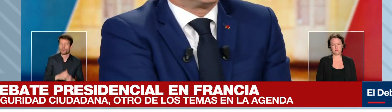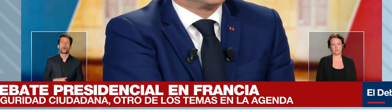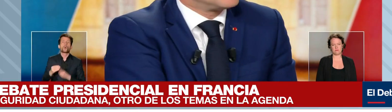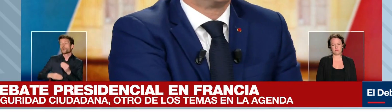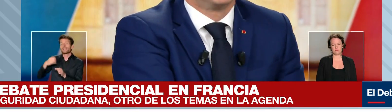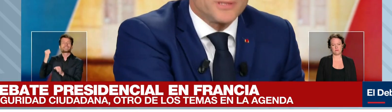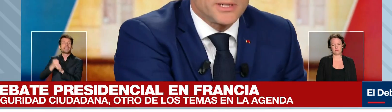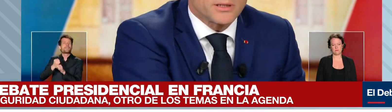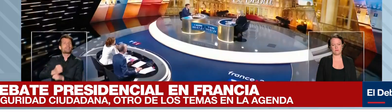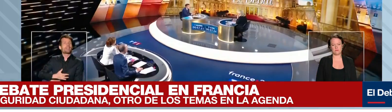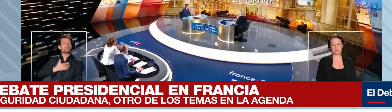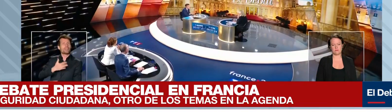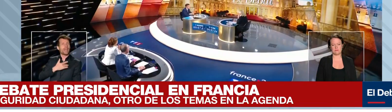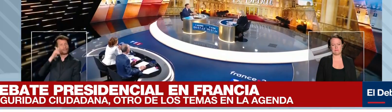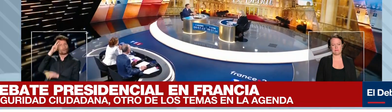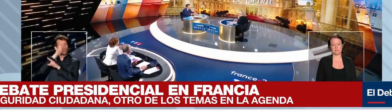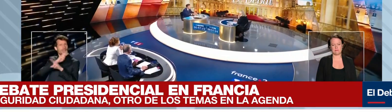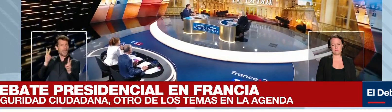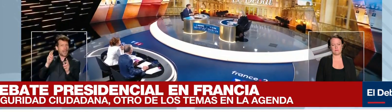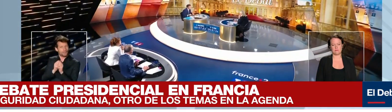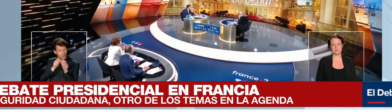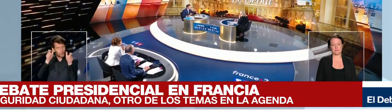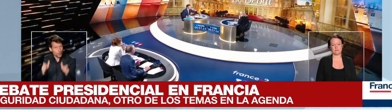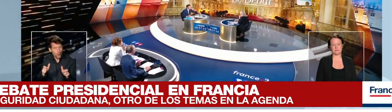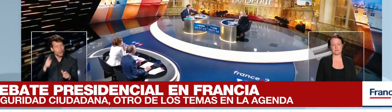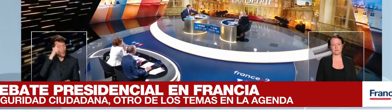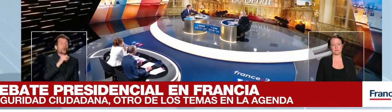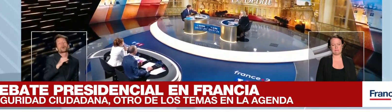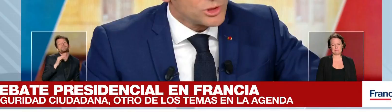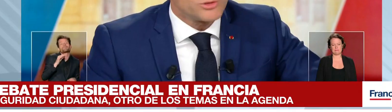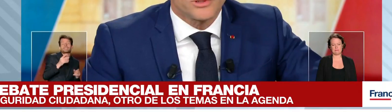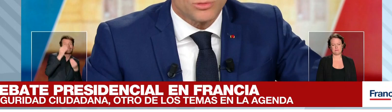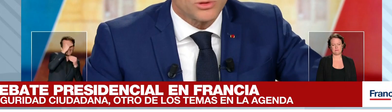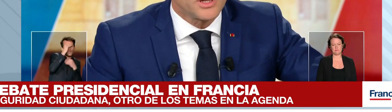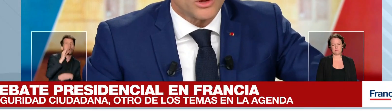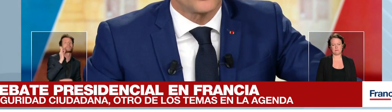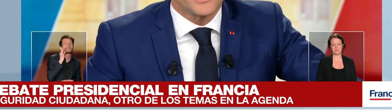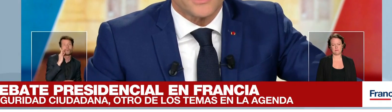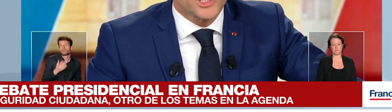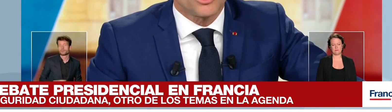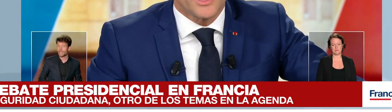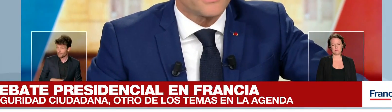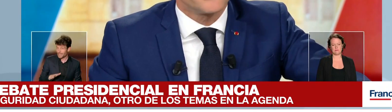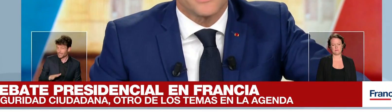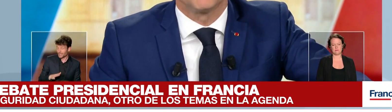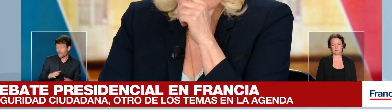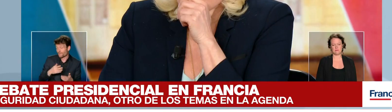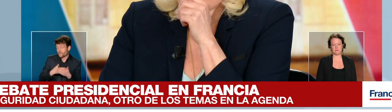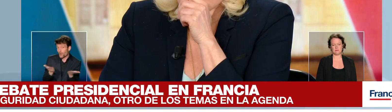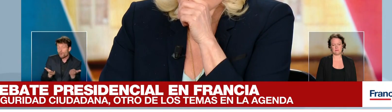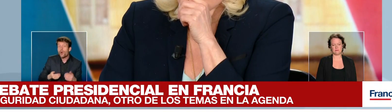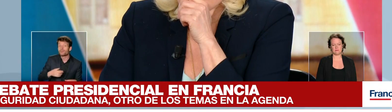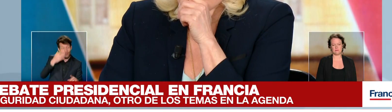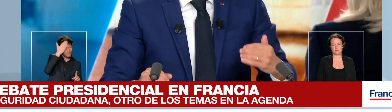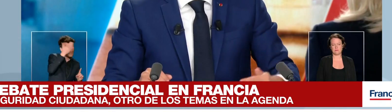general bajo control para estos pequeños delincuentes. Y no dos o tres días. Le aseguro que cuando uno ve las trayectorias